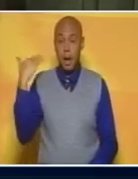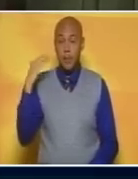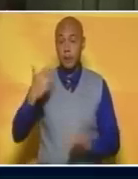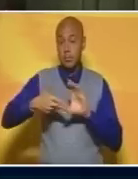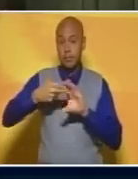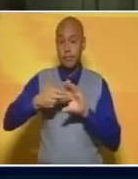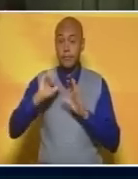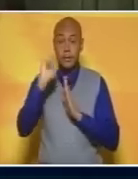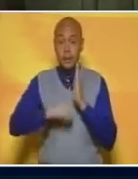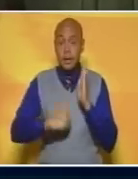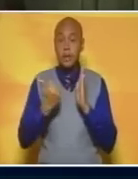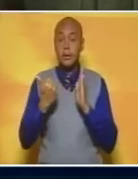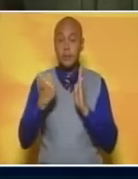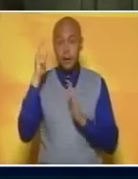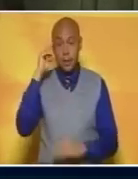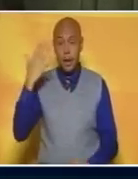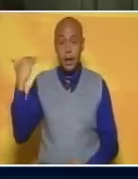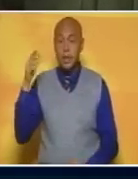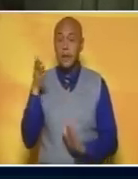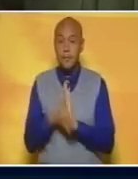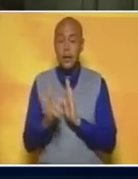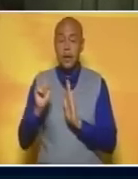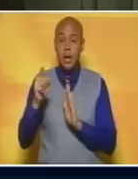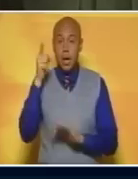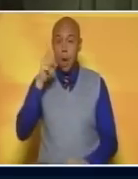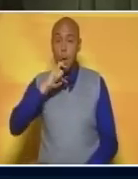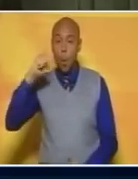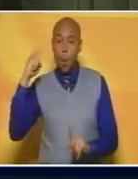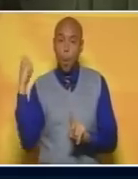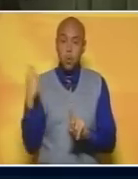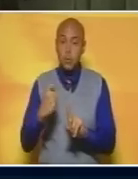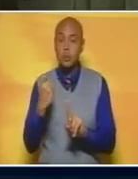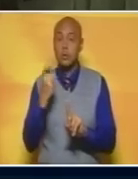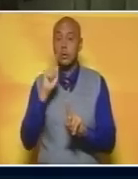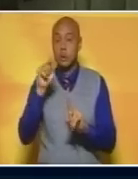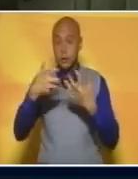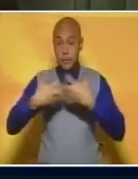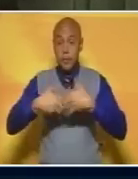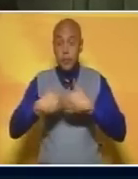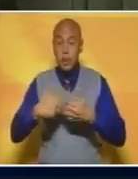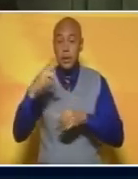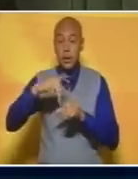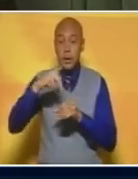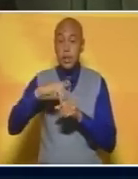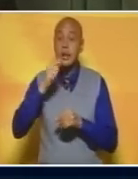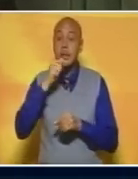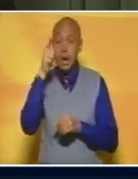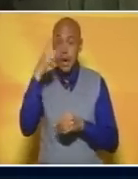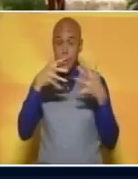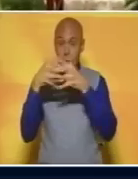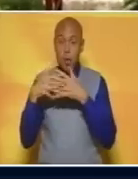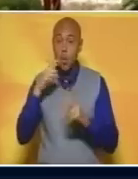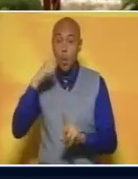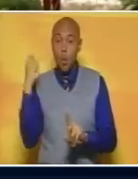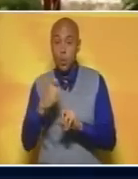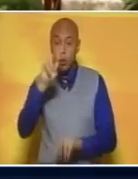anteriores, motivado pues a ese ataque a la industria petrolera nacional que desde los Estados Unidos se